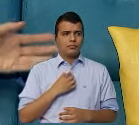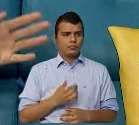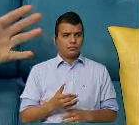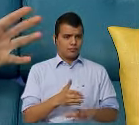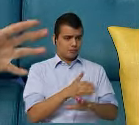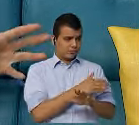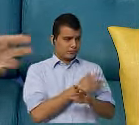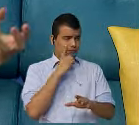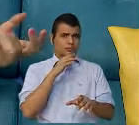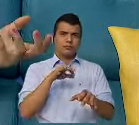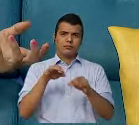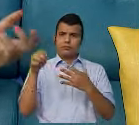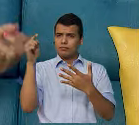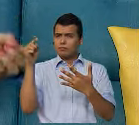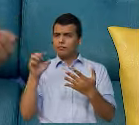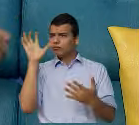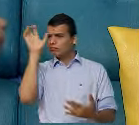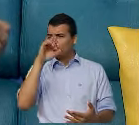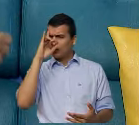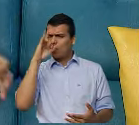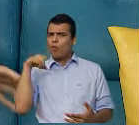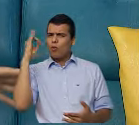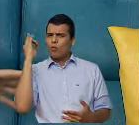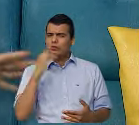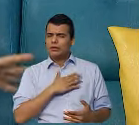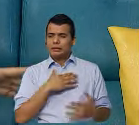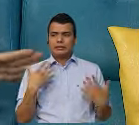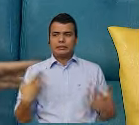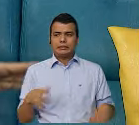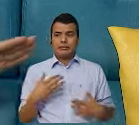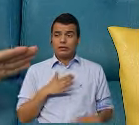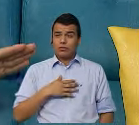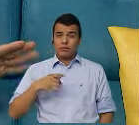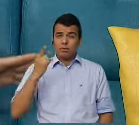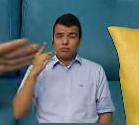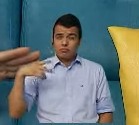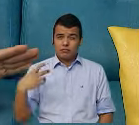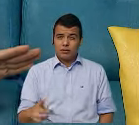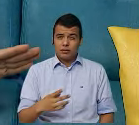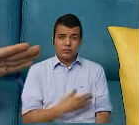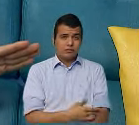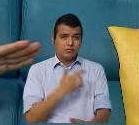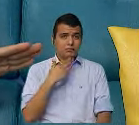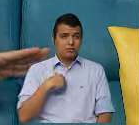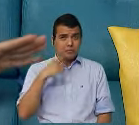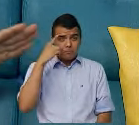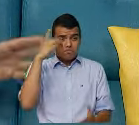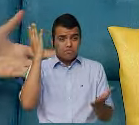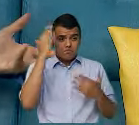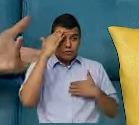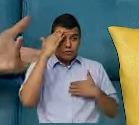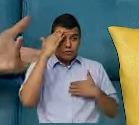hablábamos de algunos síntomas. ¿Cuáles son los otros que también tendríamos que tener en cuenta para decir, bueno, yo puedo tener una diabetes y no me estoy cuidando? ¿De pronto mareos o algo así? ¿Cómo me